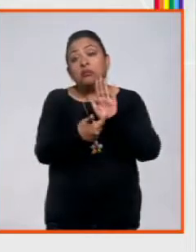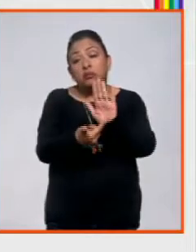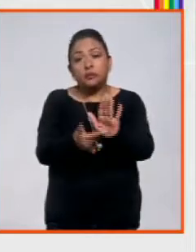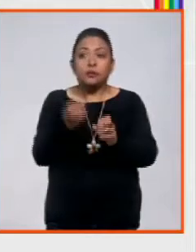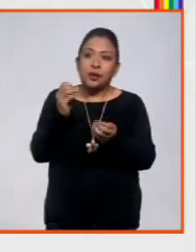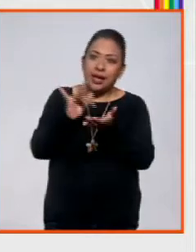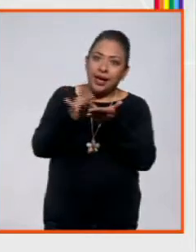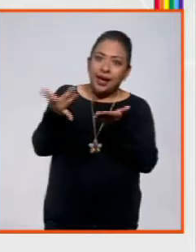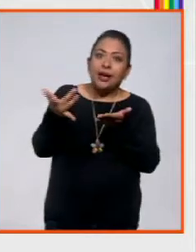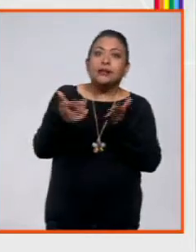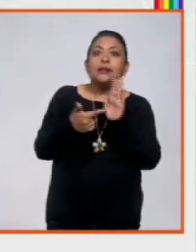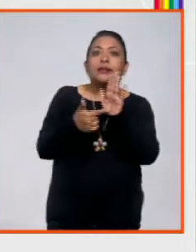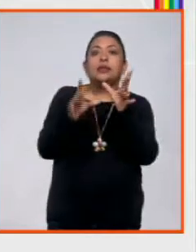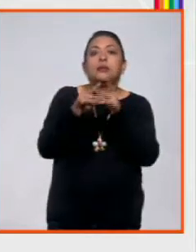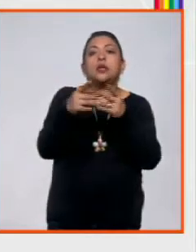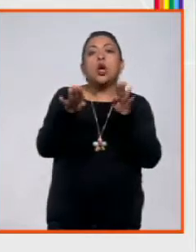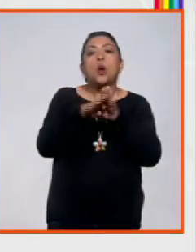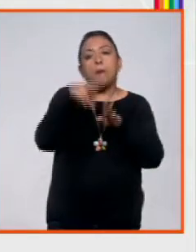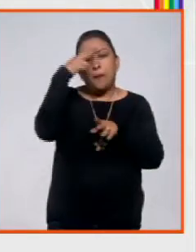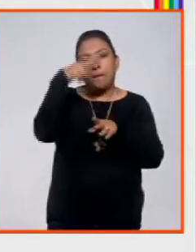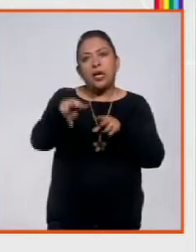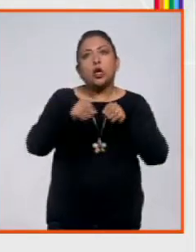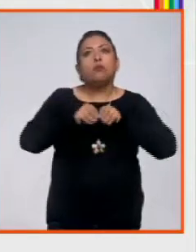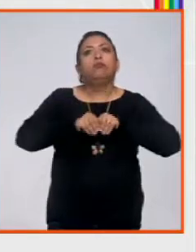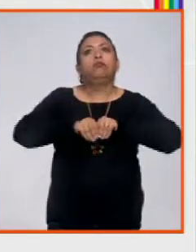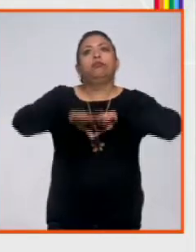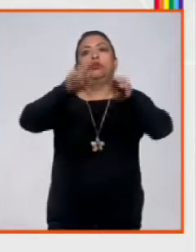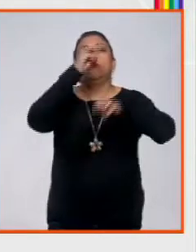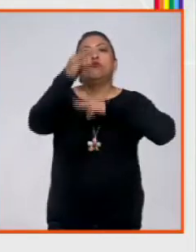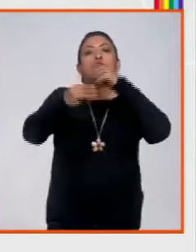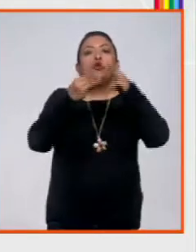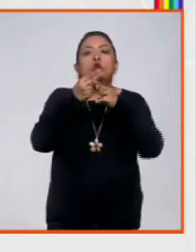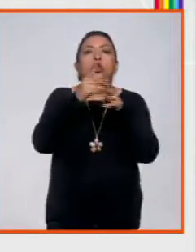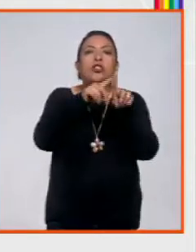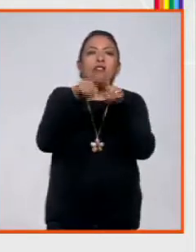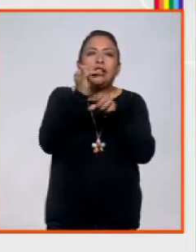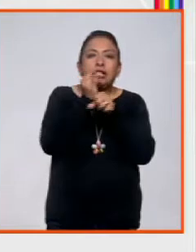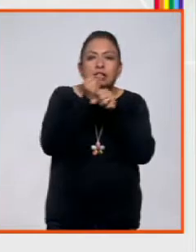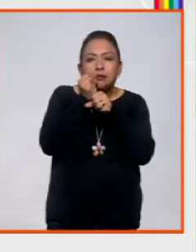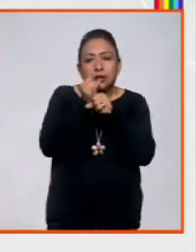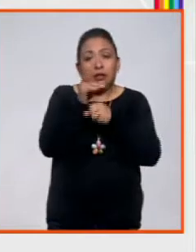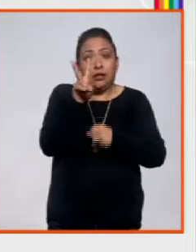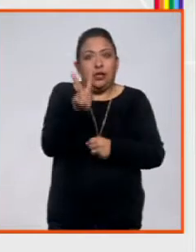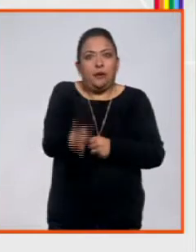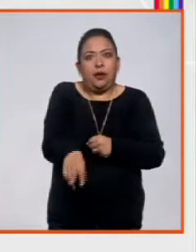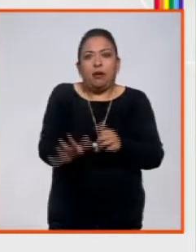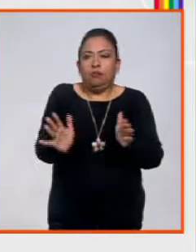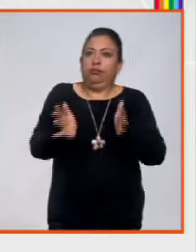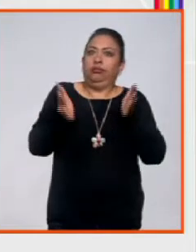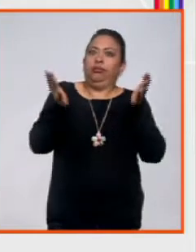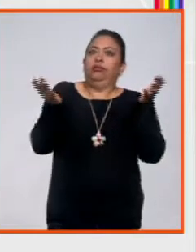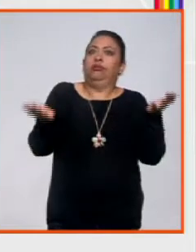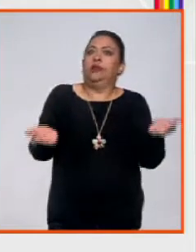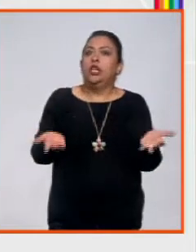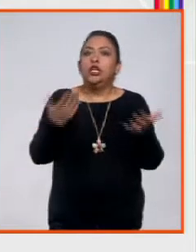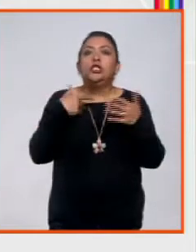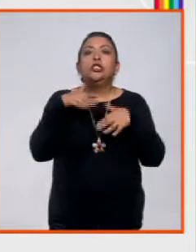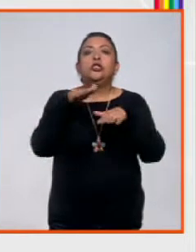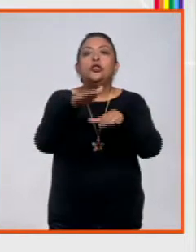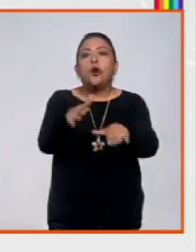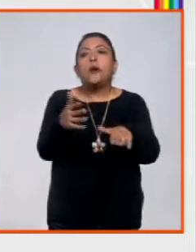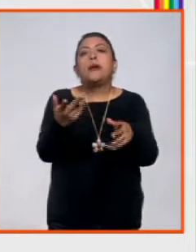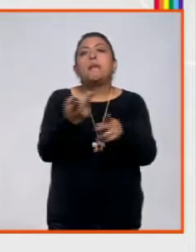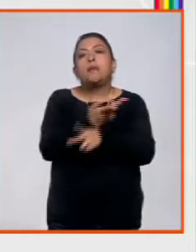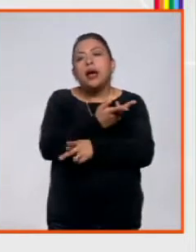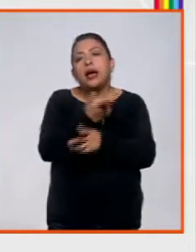esta presencia de méxico en el mundo y esta serie de investigaciones en realidad sorprendentes sobre lo que ha ocurrido